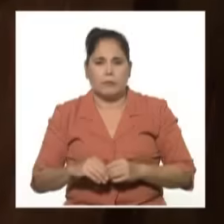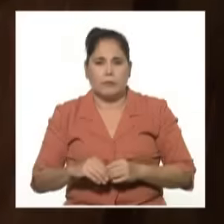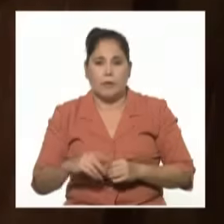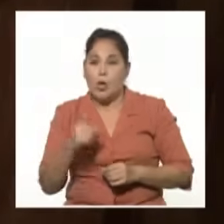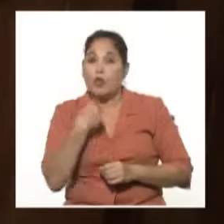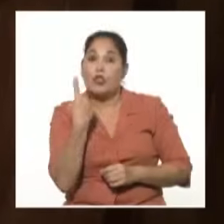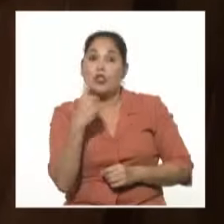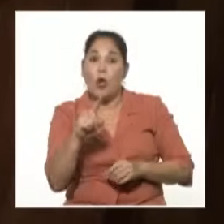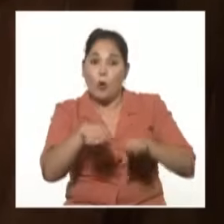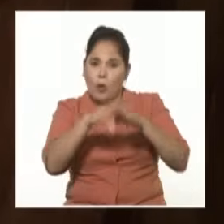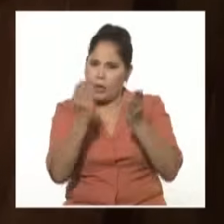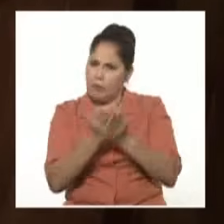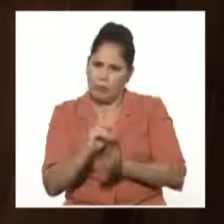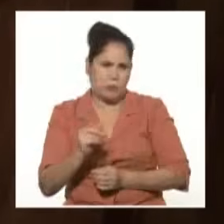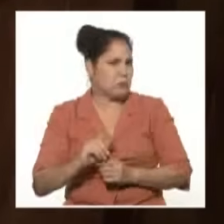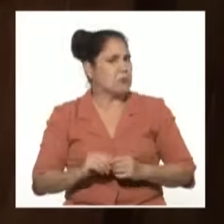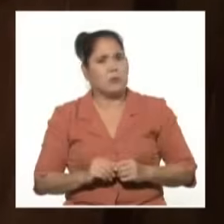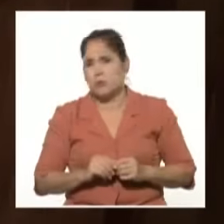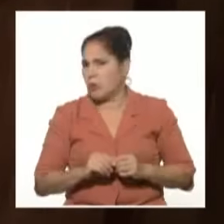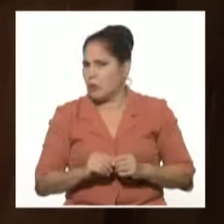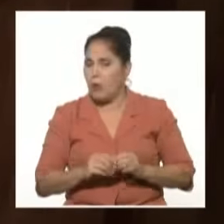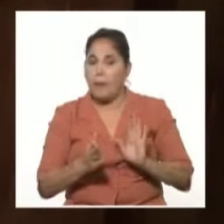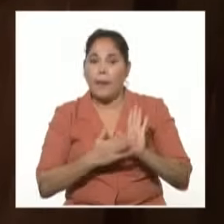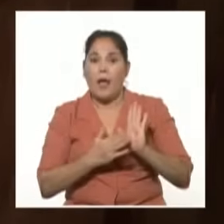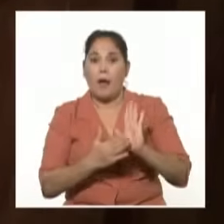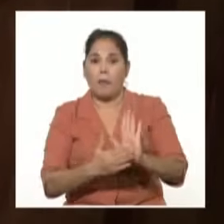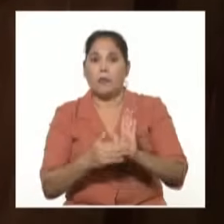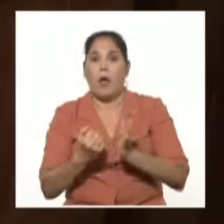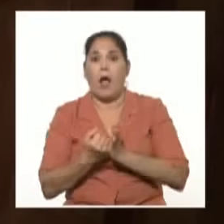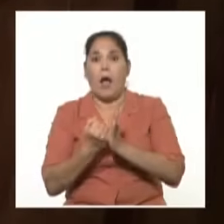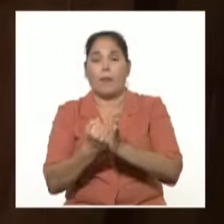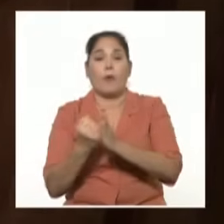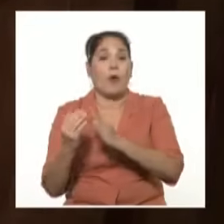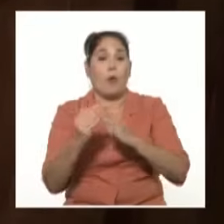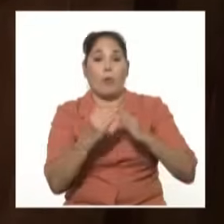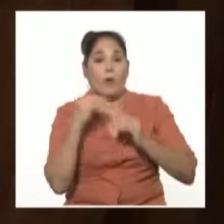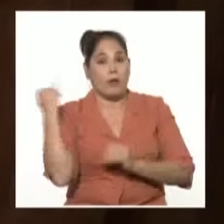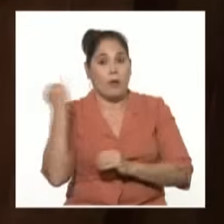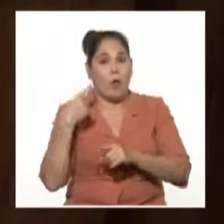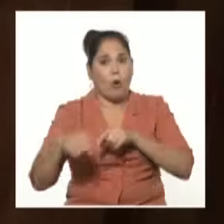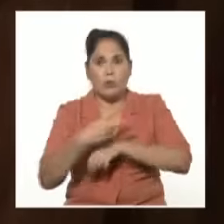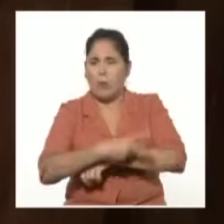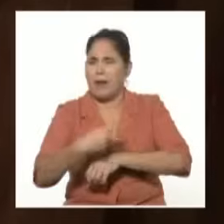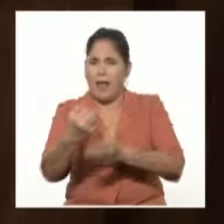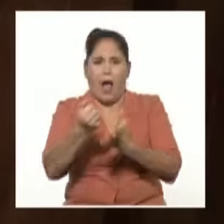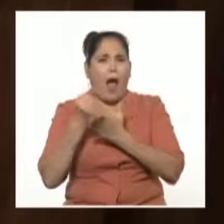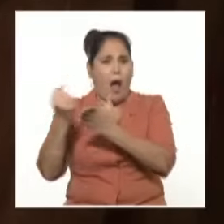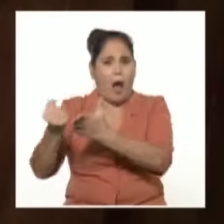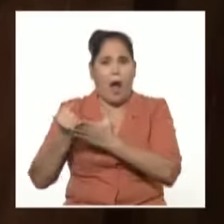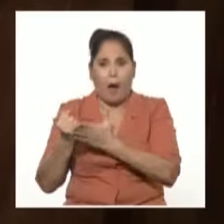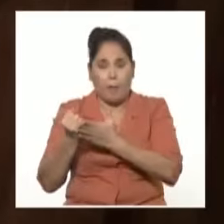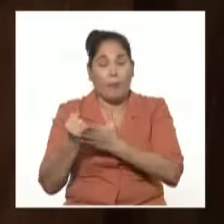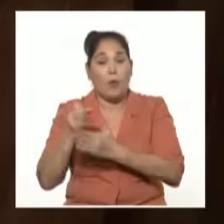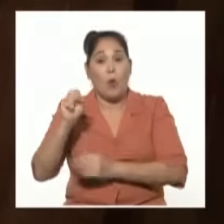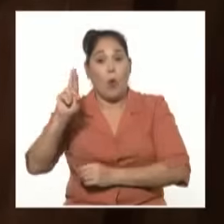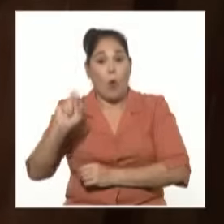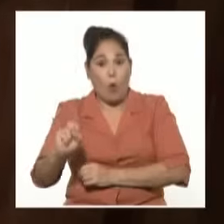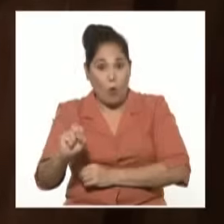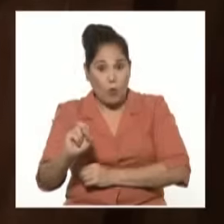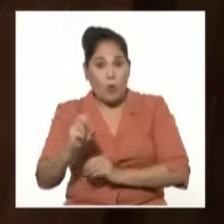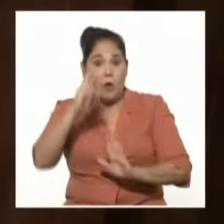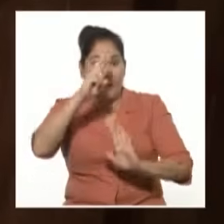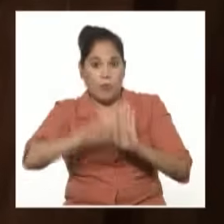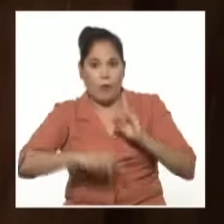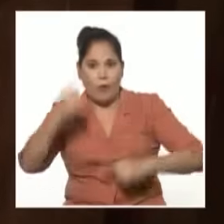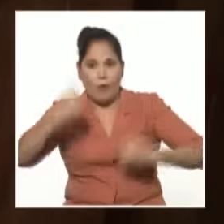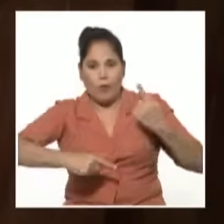solos en el mundo. Nos lo demostró el inmenso apoyo de la comunidad internacional al votar a favor de la resolución cubana contra el